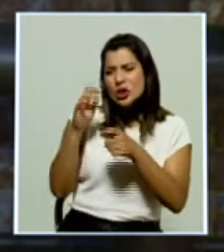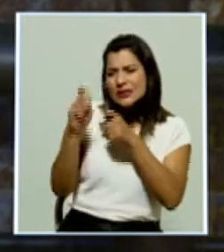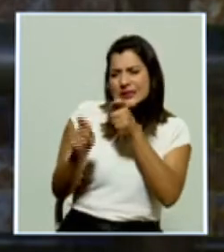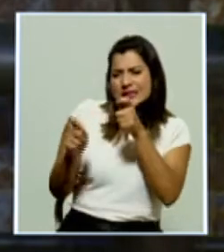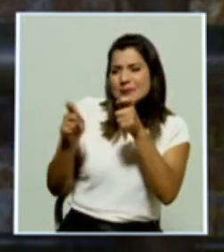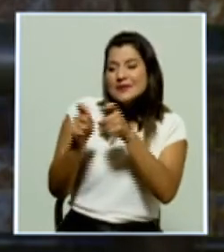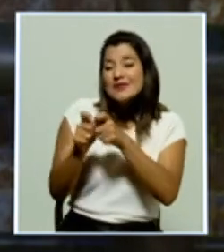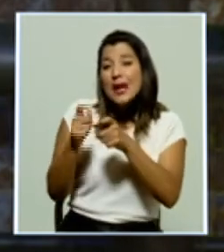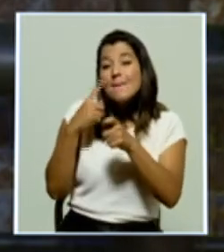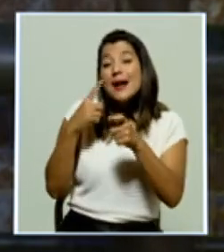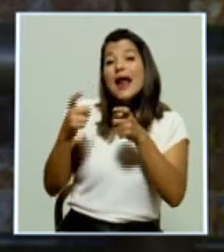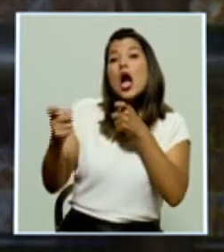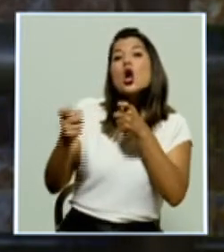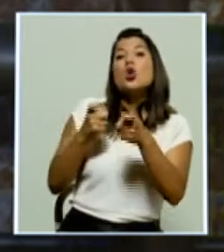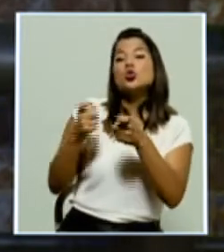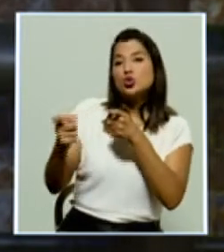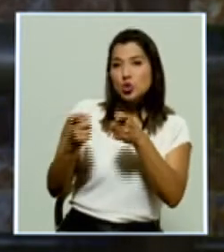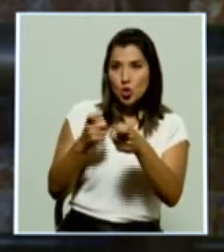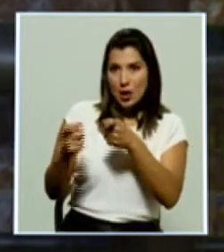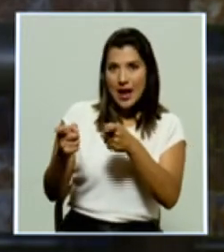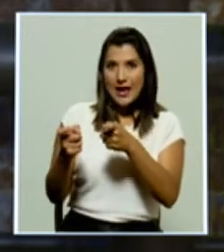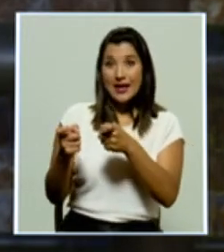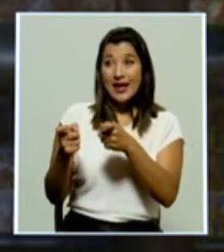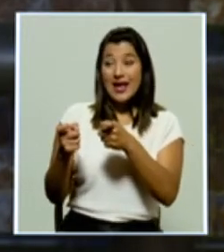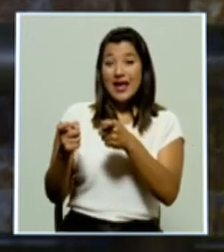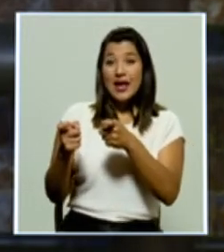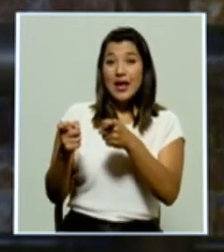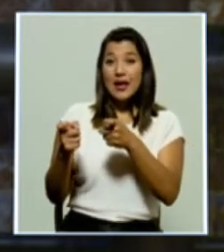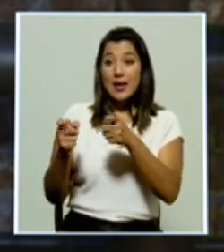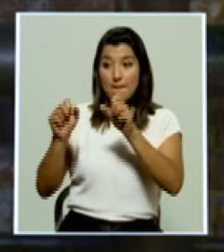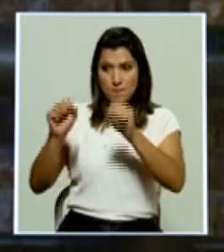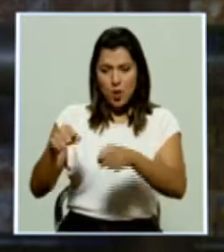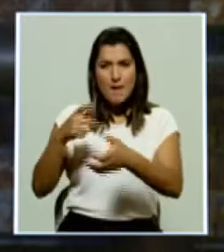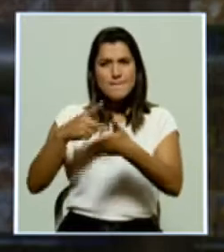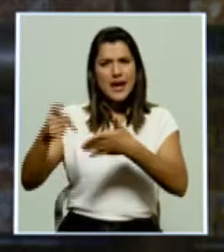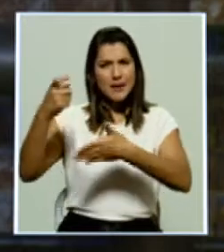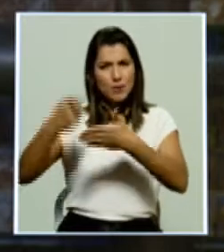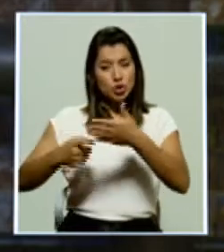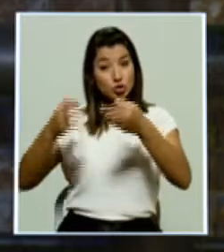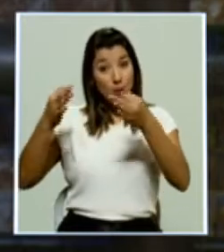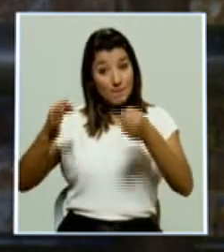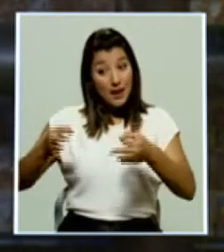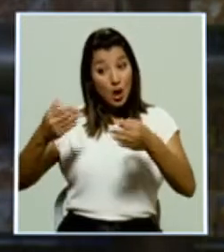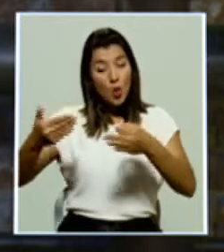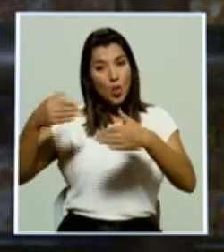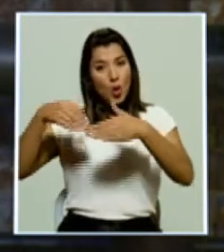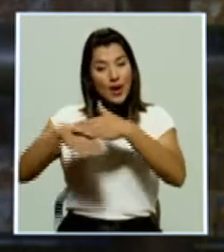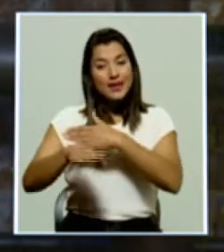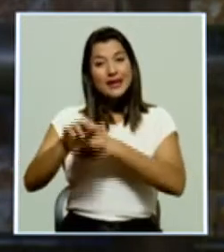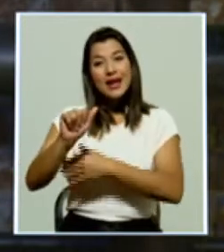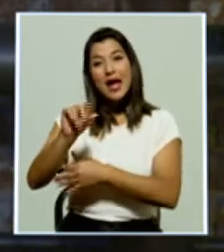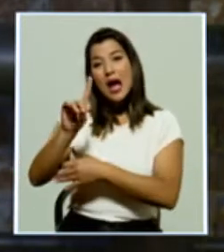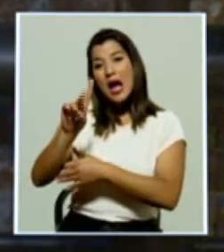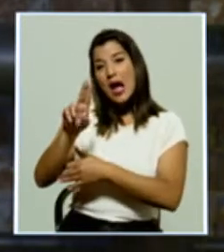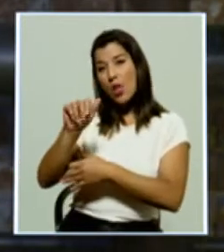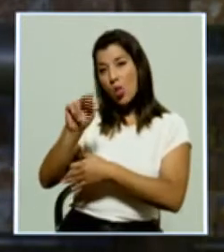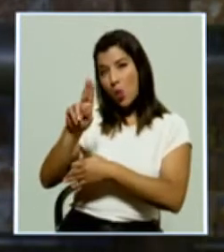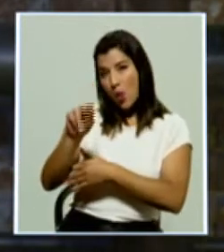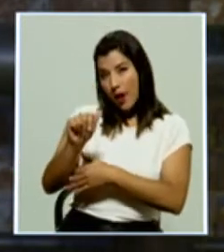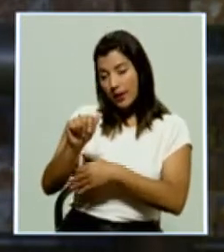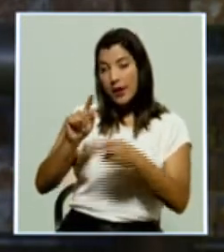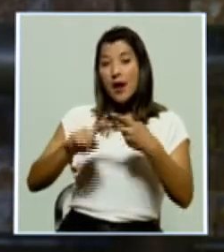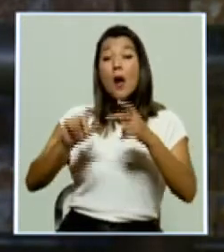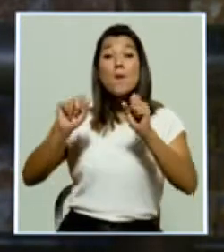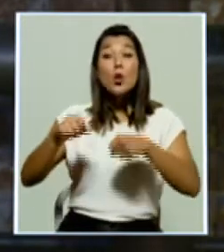evasión en las aduanas, para desarrollar mejores mecanismos de control de